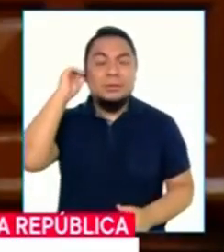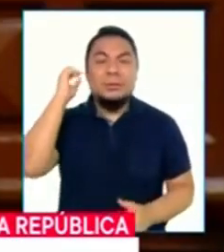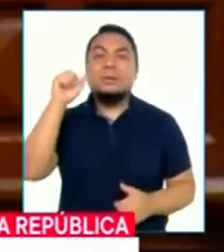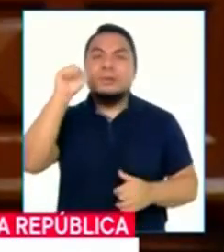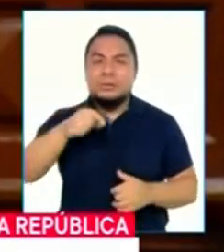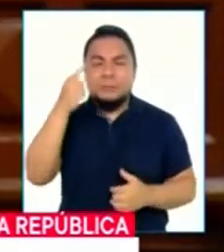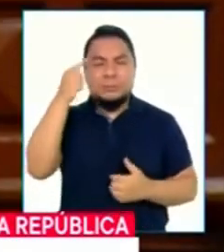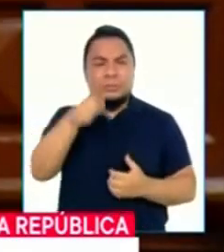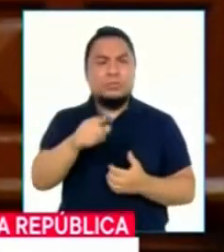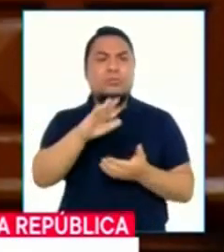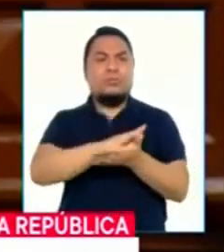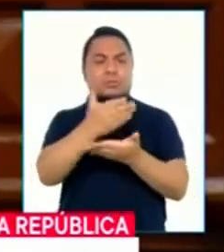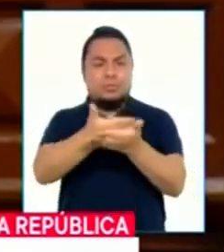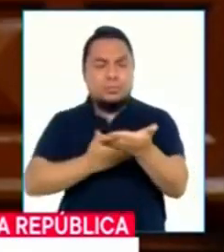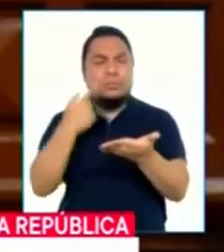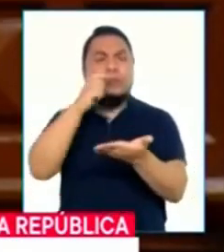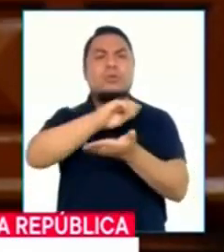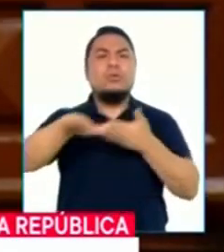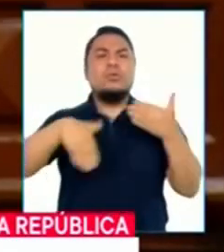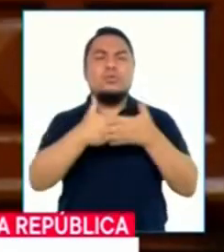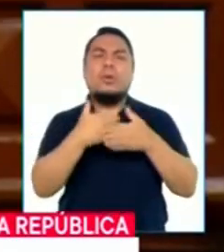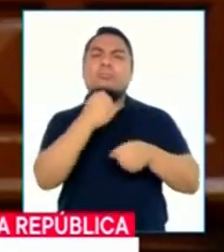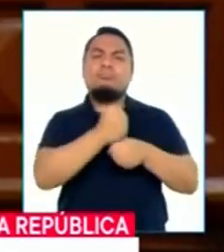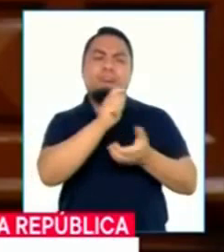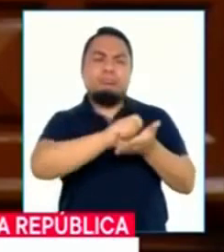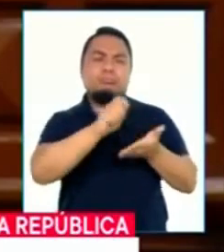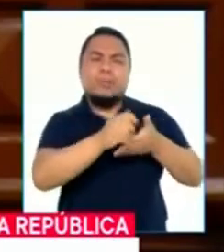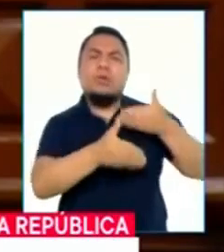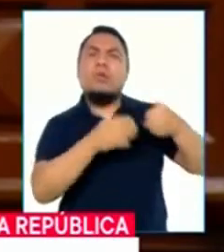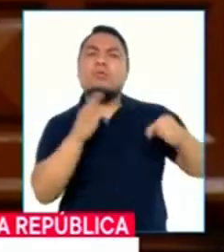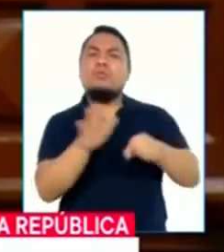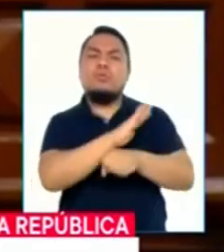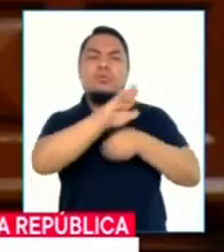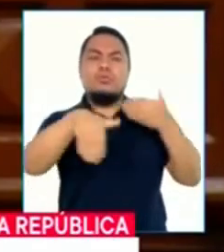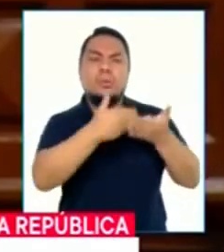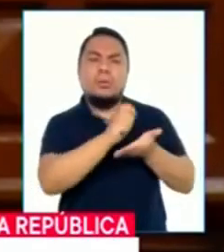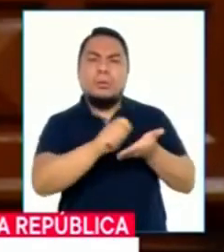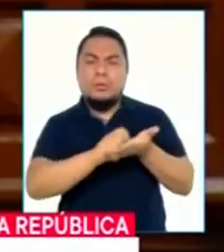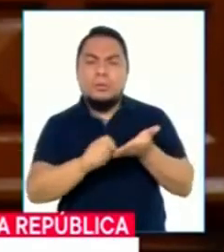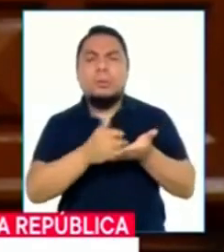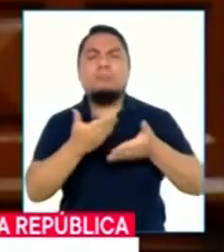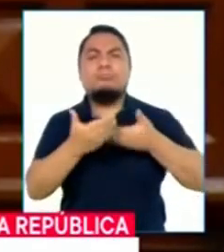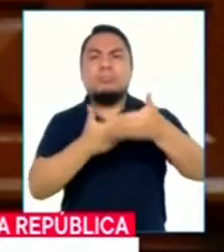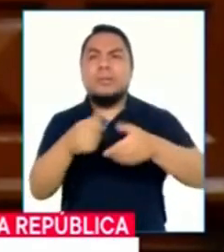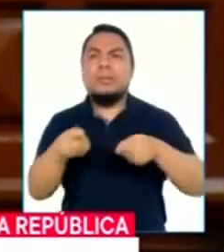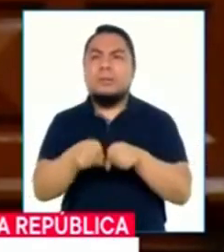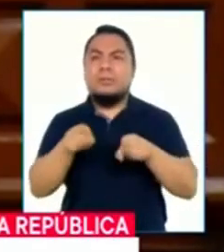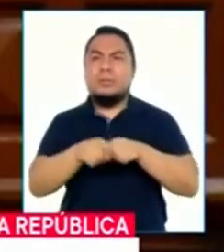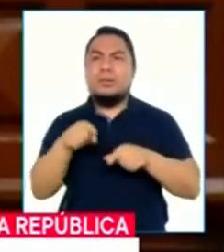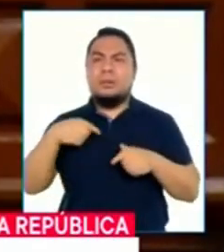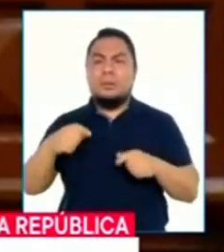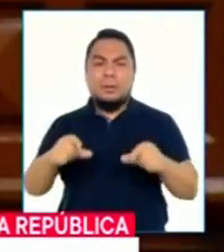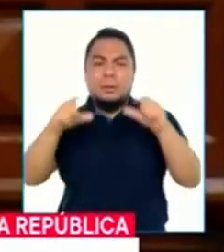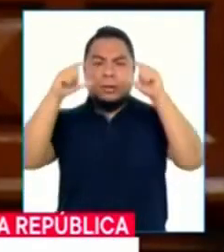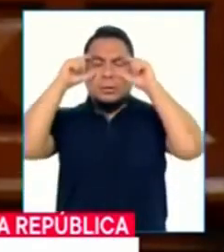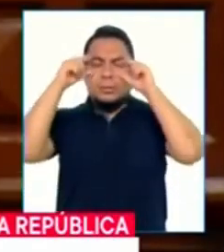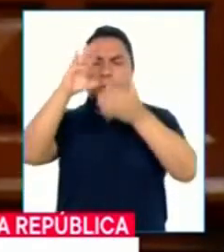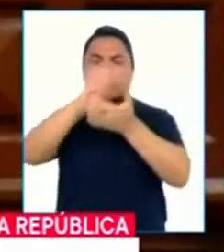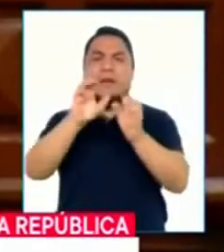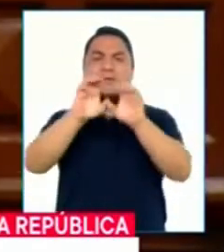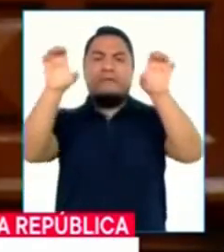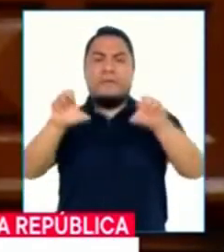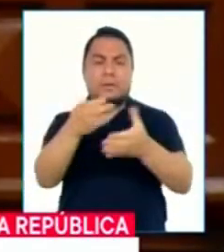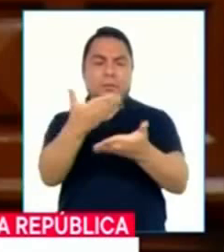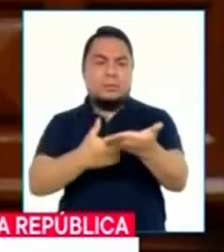Considerando sus documentos generales y mirando con lentes aquel certificado